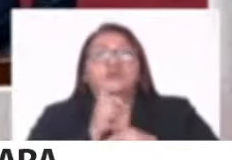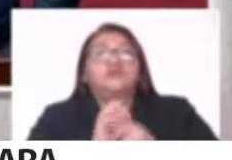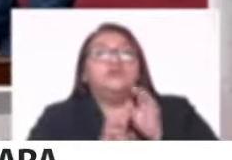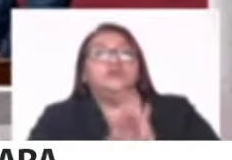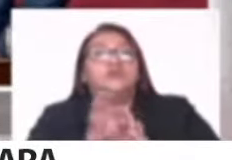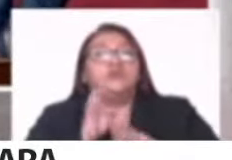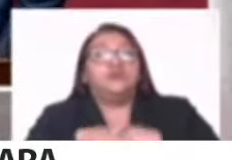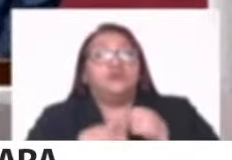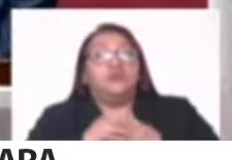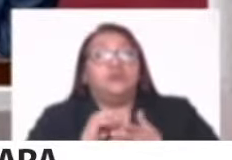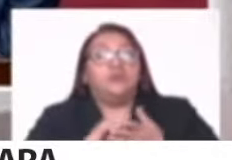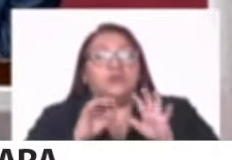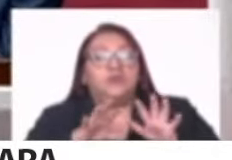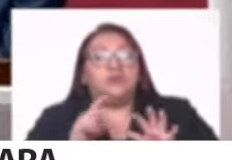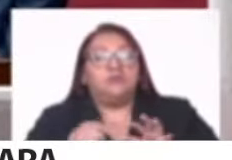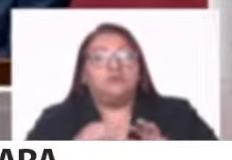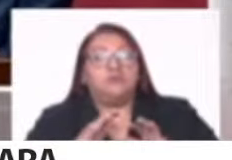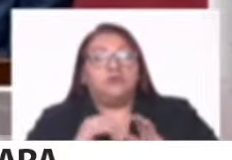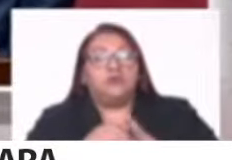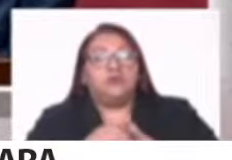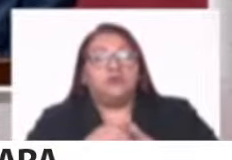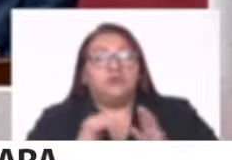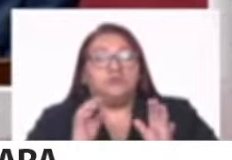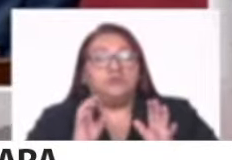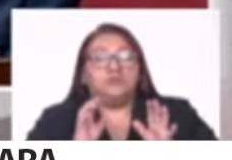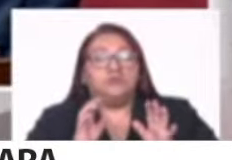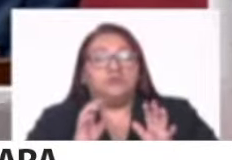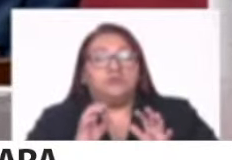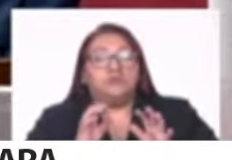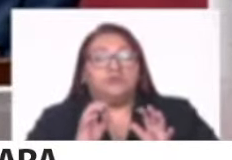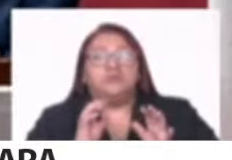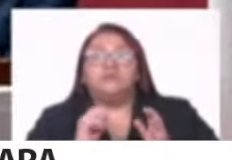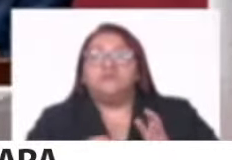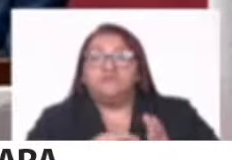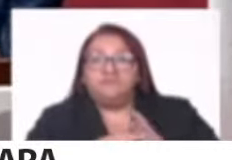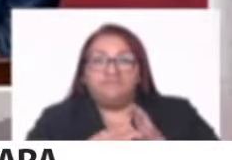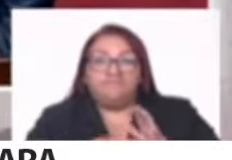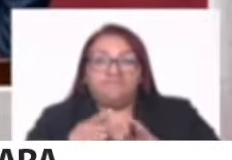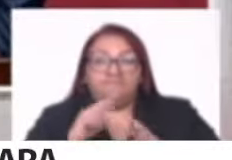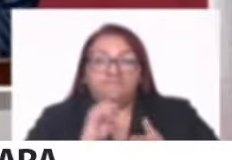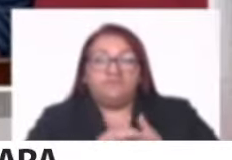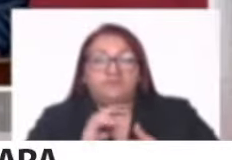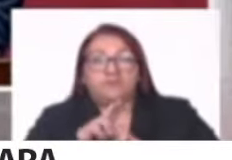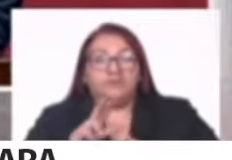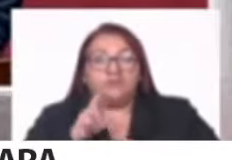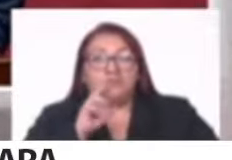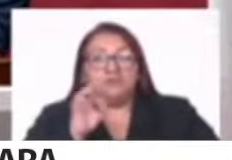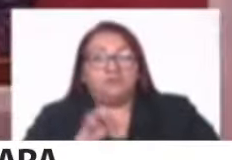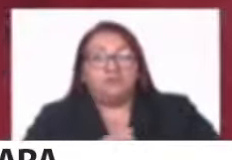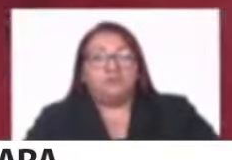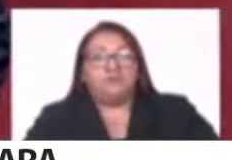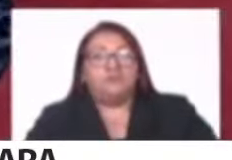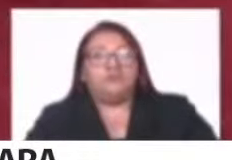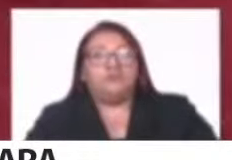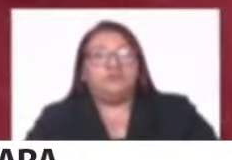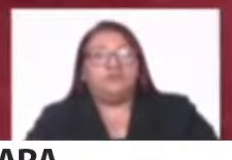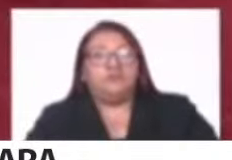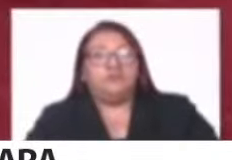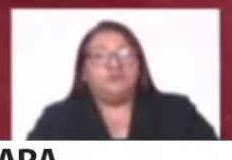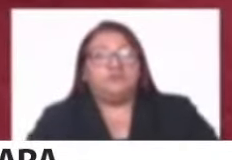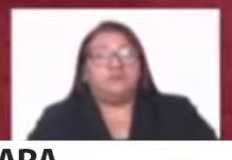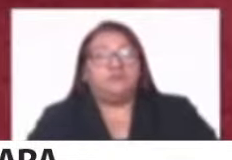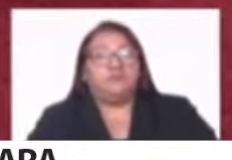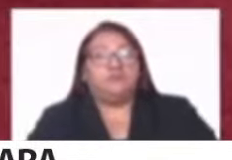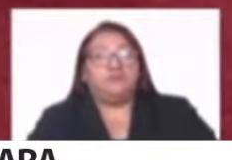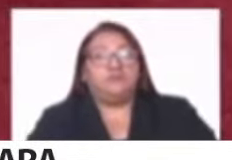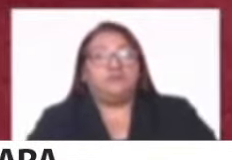con la asignación de más de 10.000 millones, lo que representa un incremento de más del 23% con respecto al presupuesto del